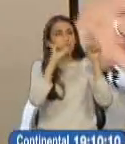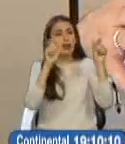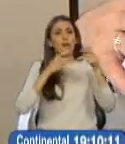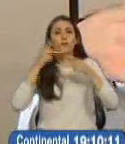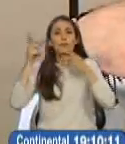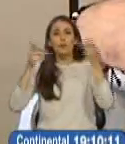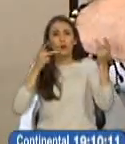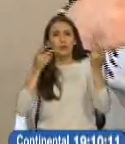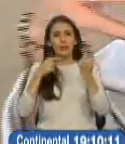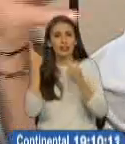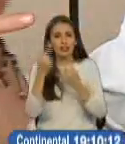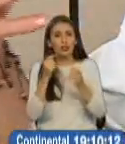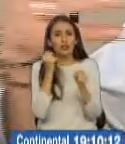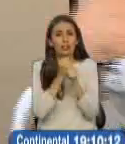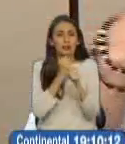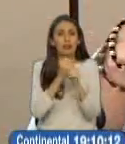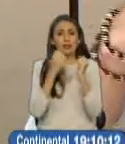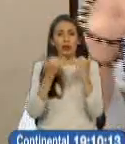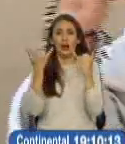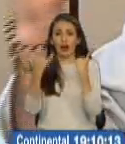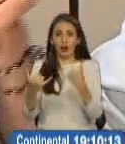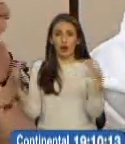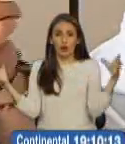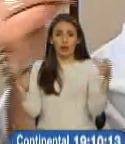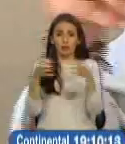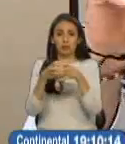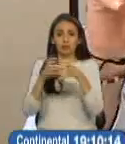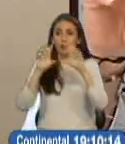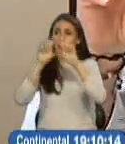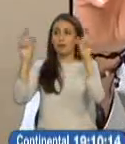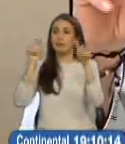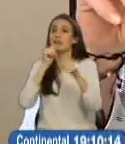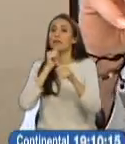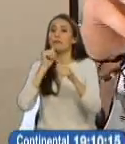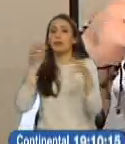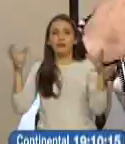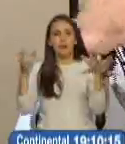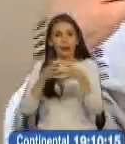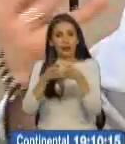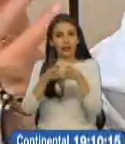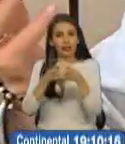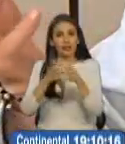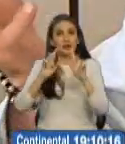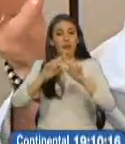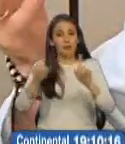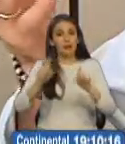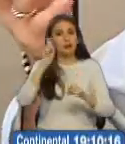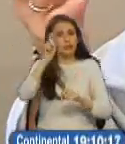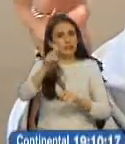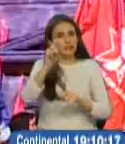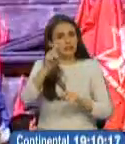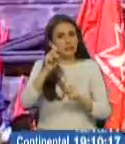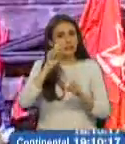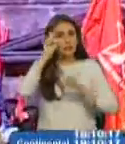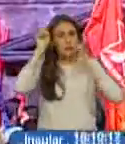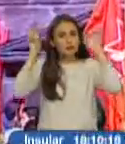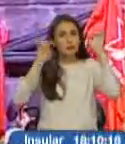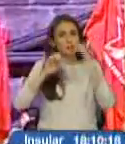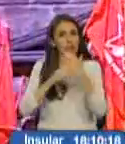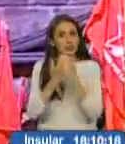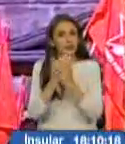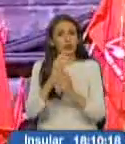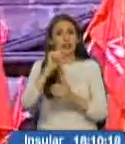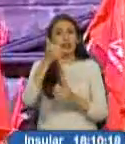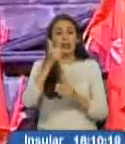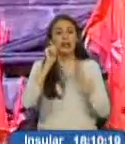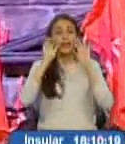cuestión inmediata que se va a dar ese tránsito de ese sector laboral, pero era necesario tomar medidas. Fueron en total 10 decretos